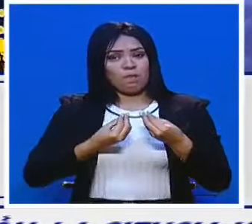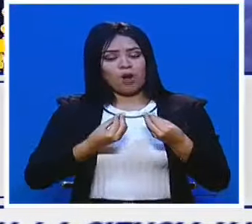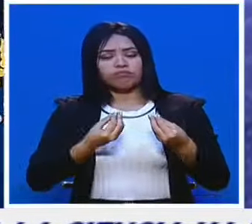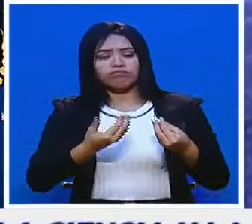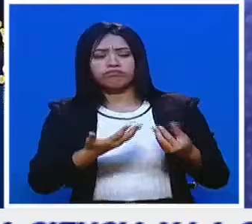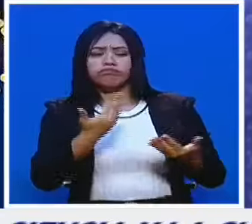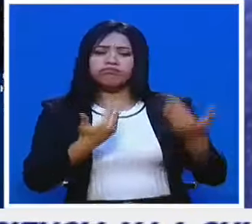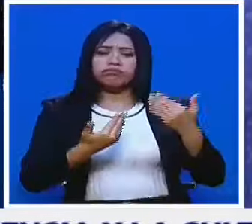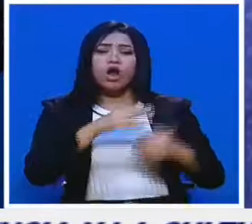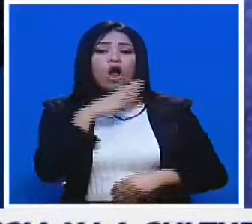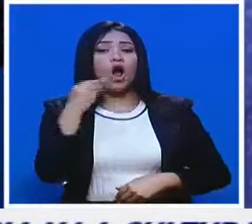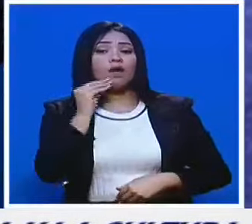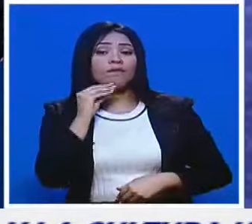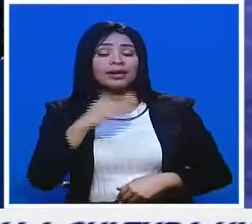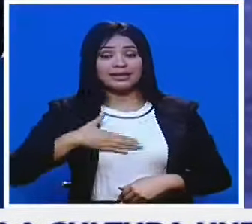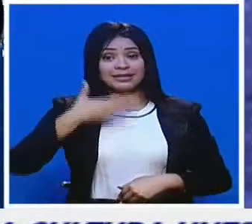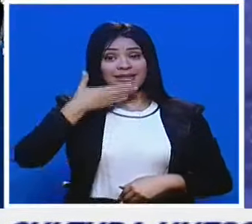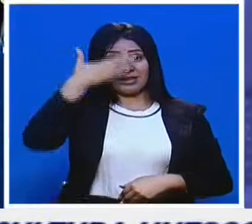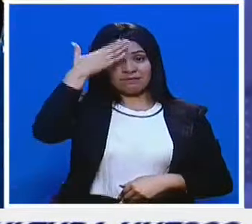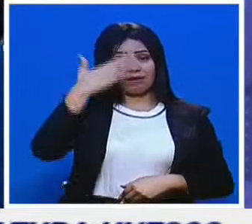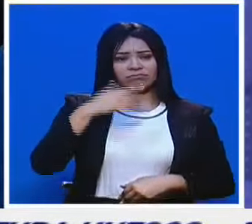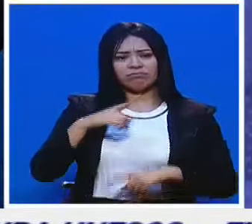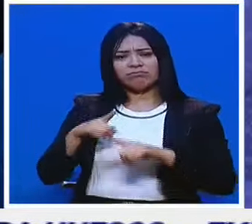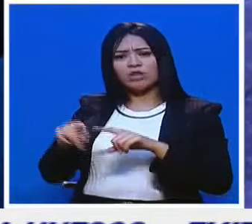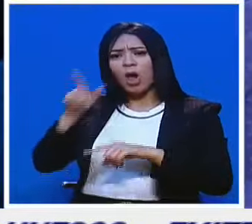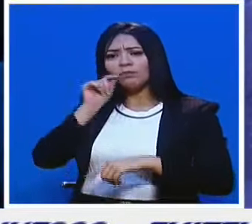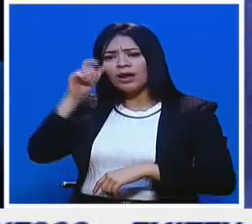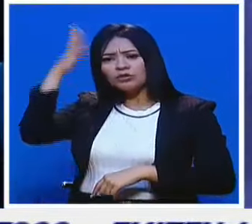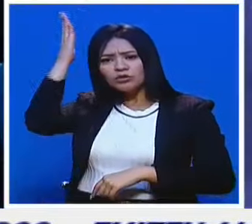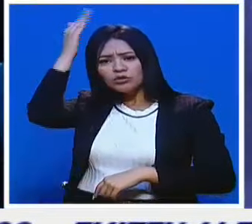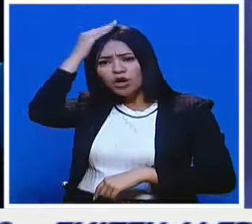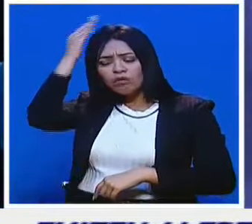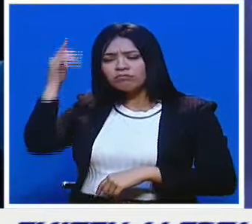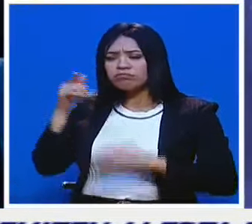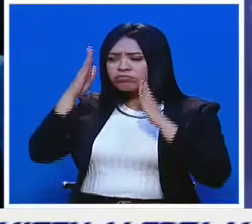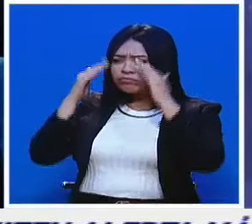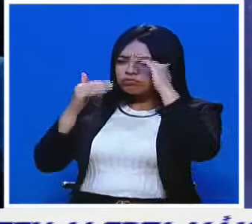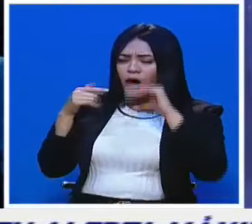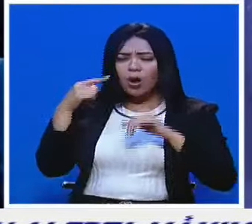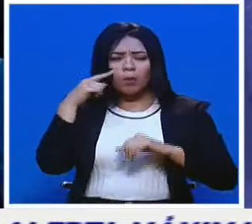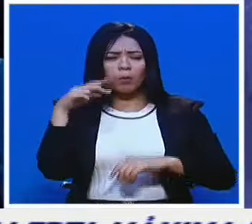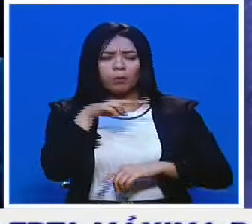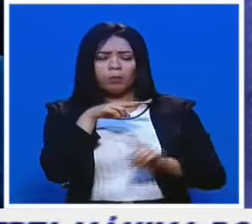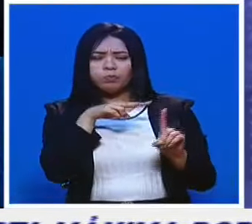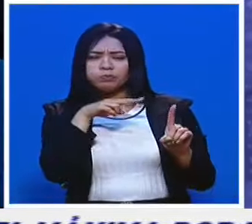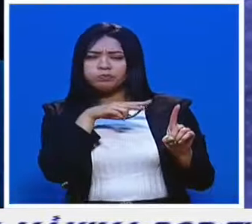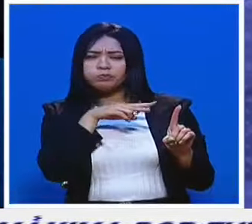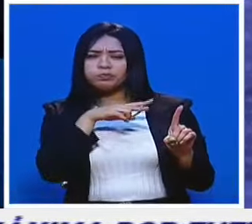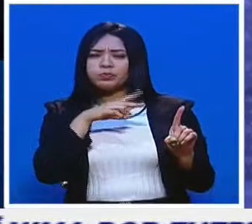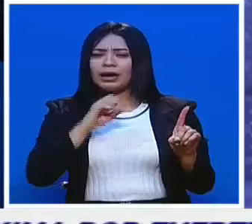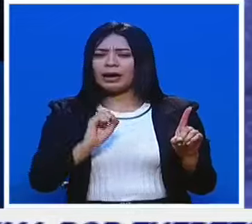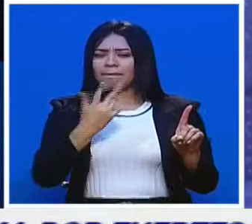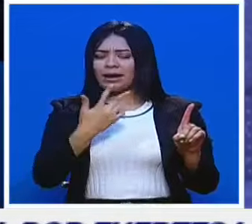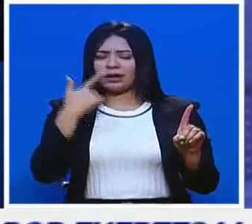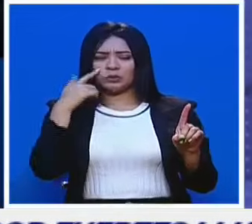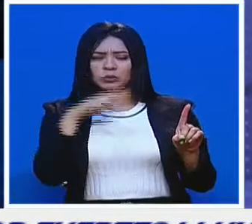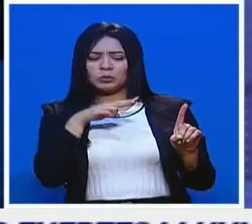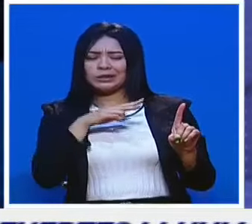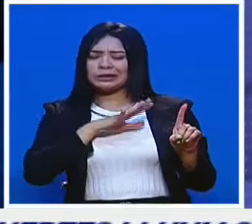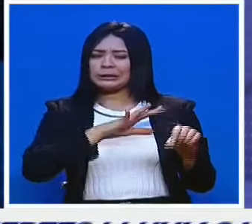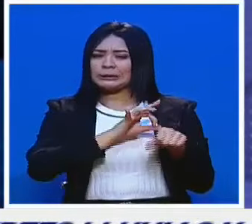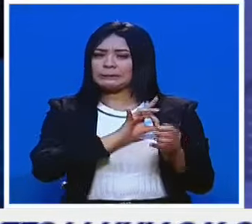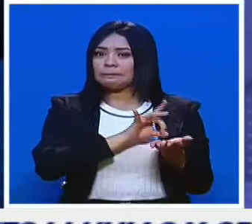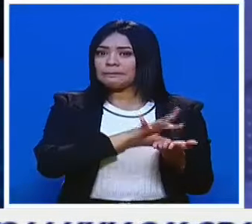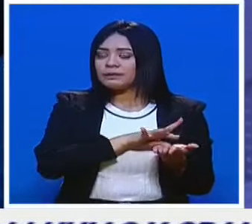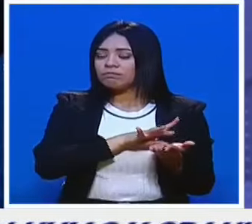los árabes, mientras que Trump está centrado en despedir a Kamala. Nosotros estamos muy atentos a ver cómo cambia